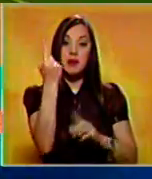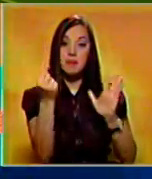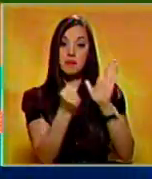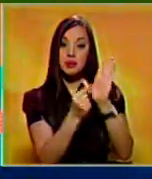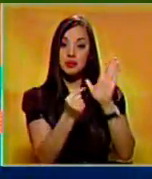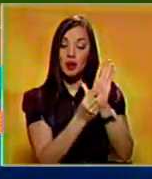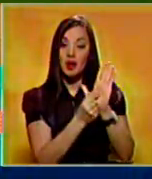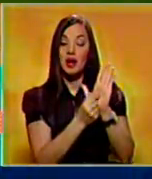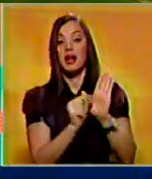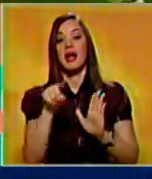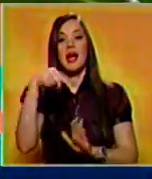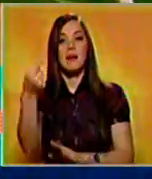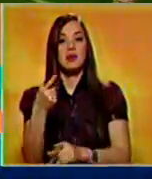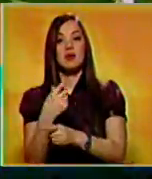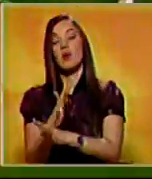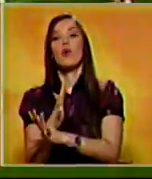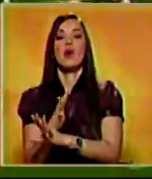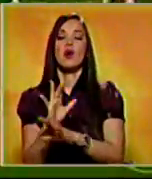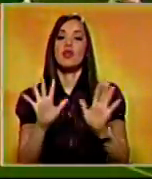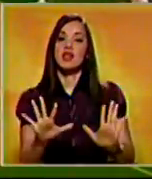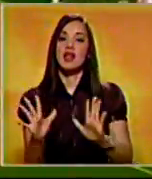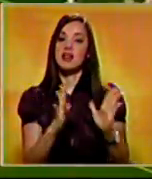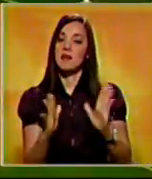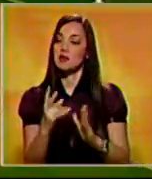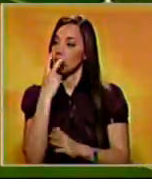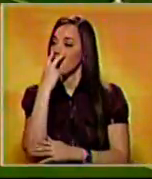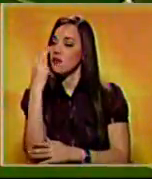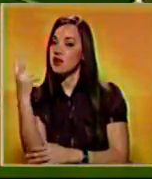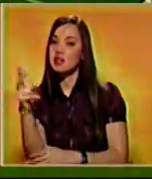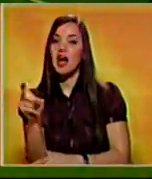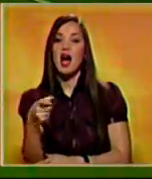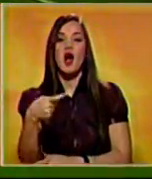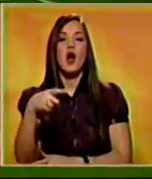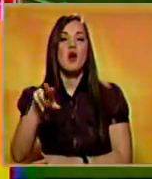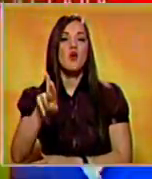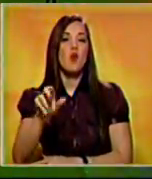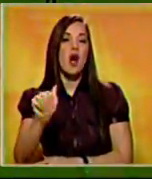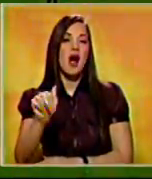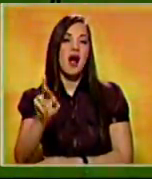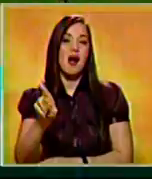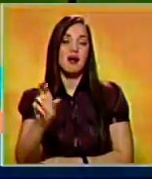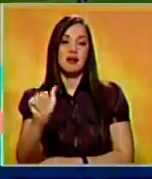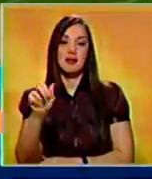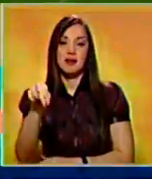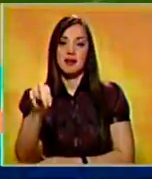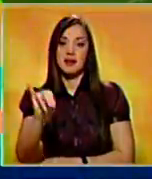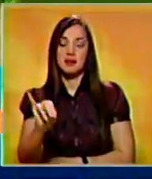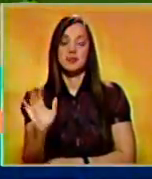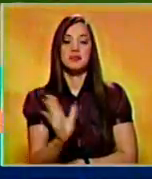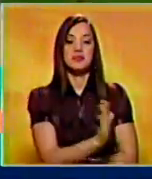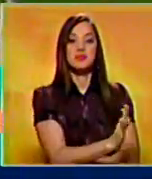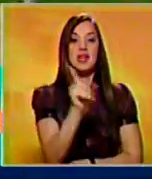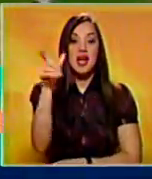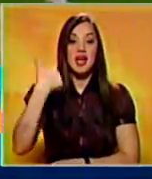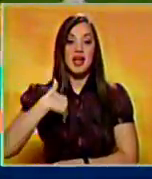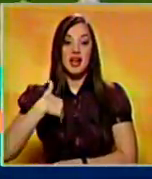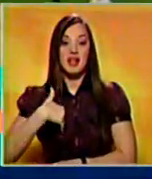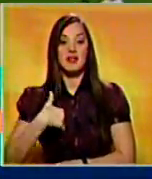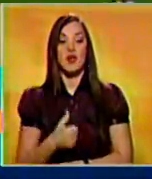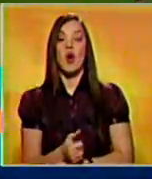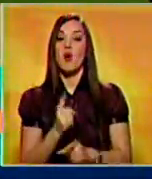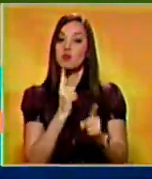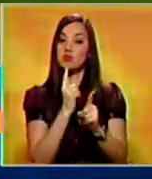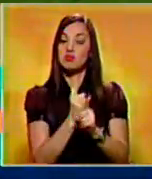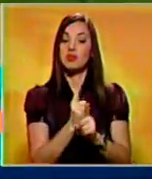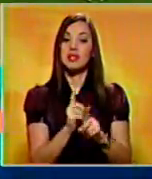El próximo juego será el 10 de marzo, cuando visite a Guaraní. En Buenos Aires, Mineros de Guayana y Huracán empataron